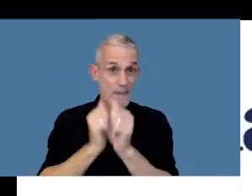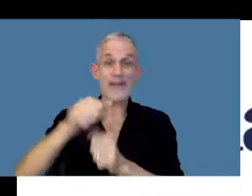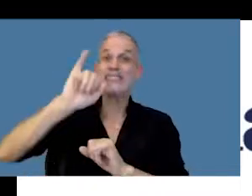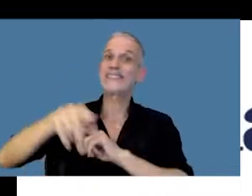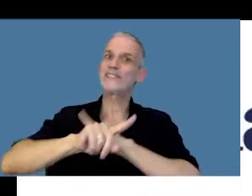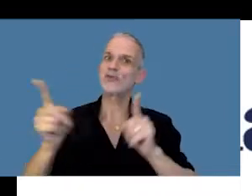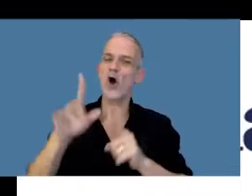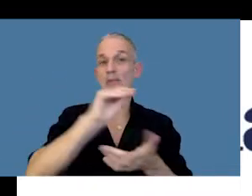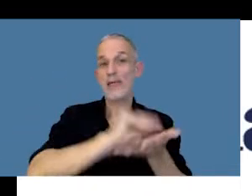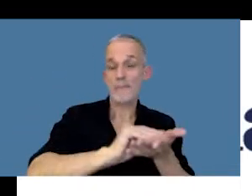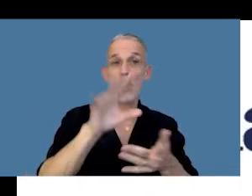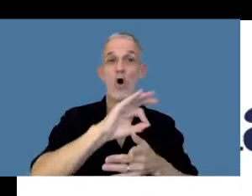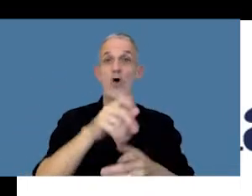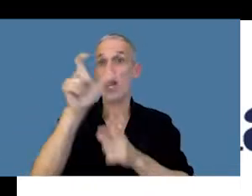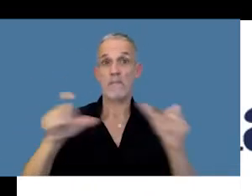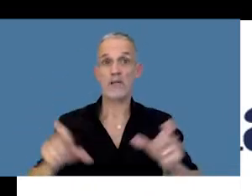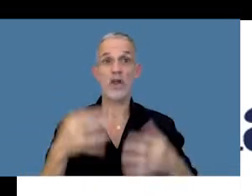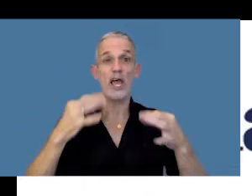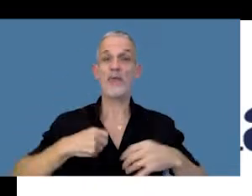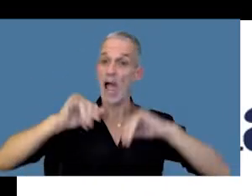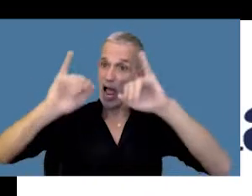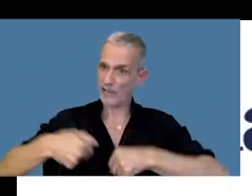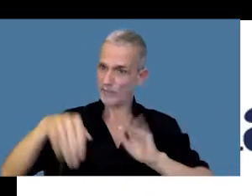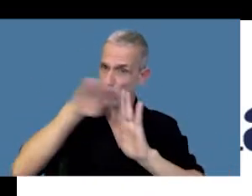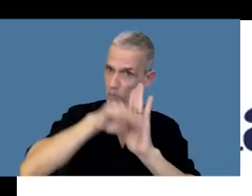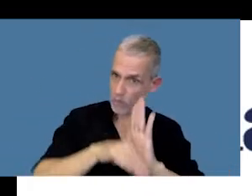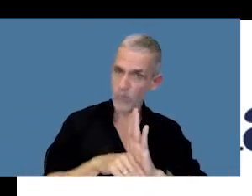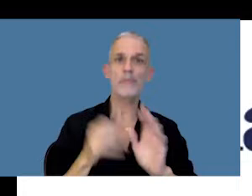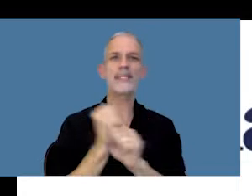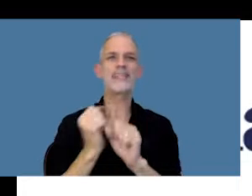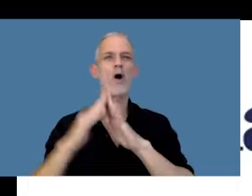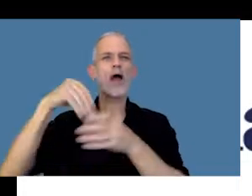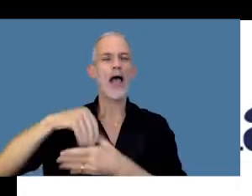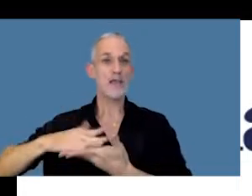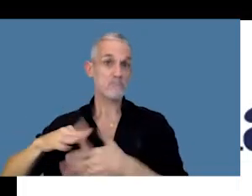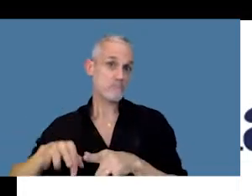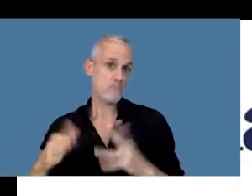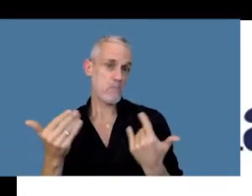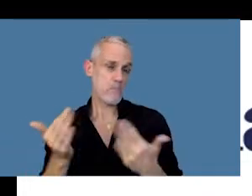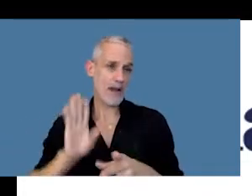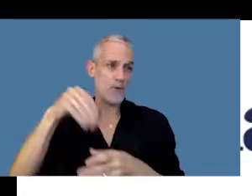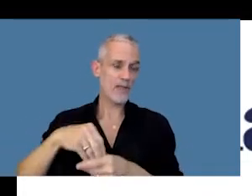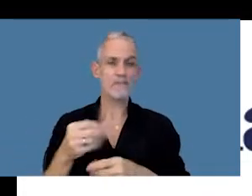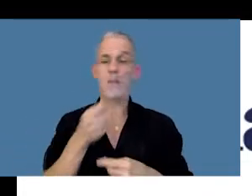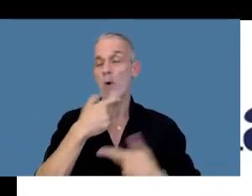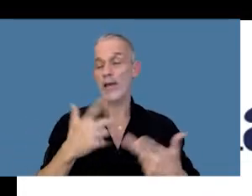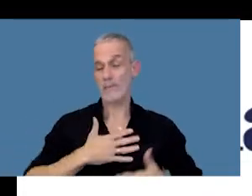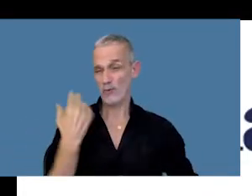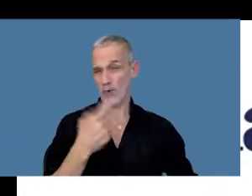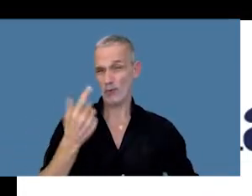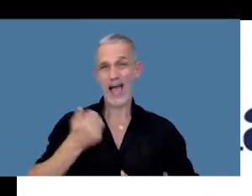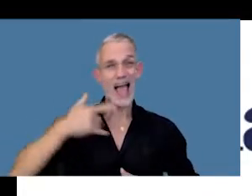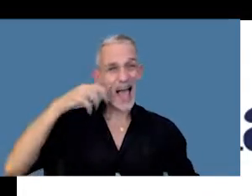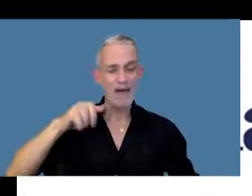o del trabajador que tiene que aceptar las condiciones de teletrabajo para poder, en el caso nuestro,